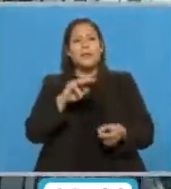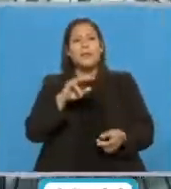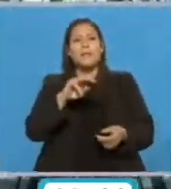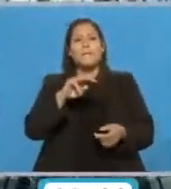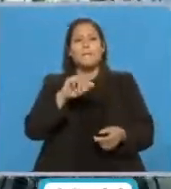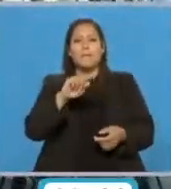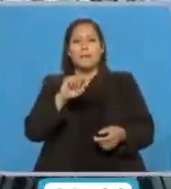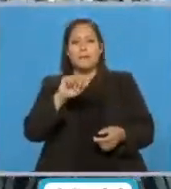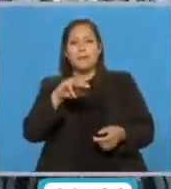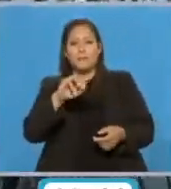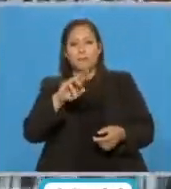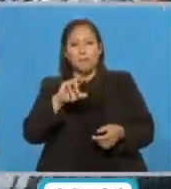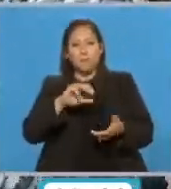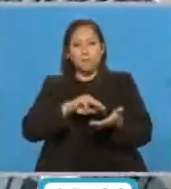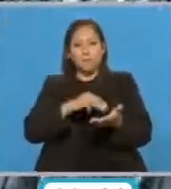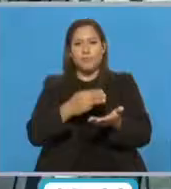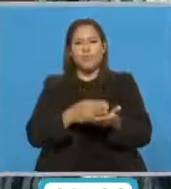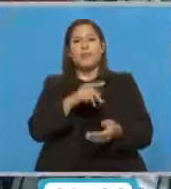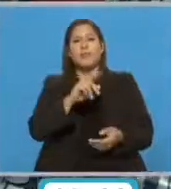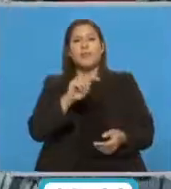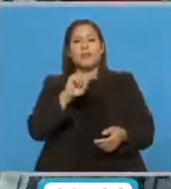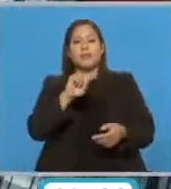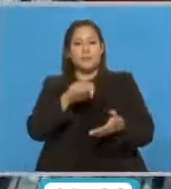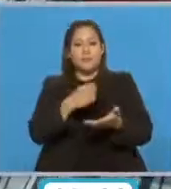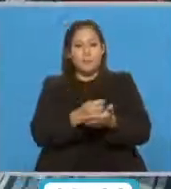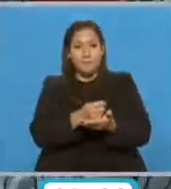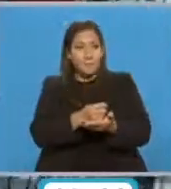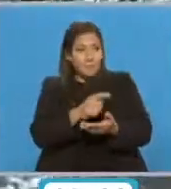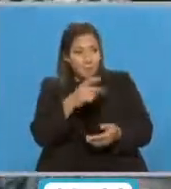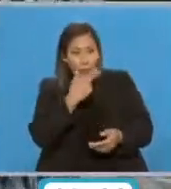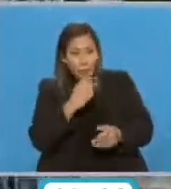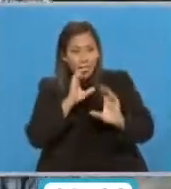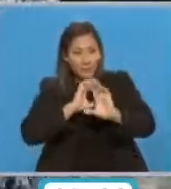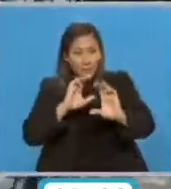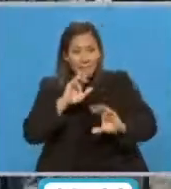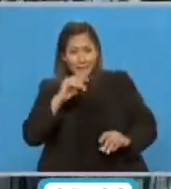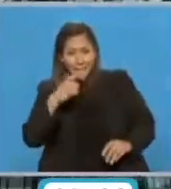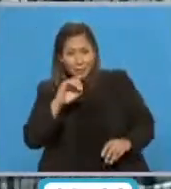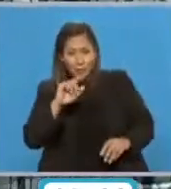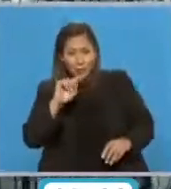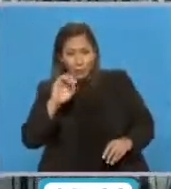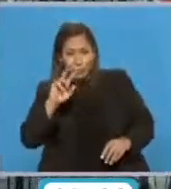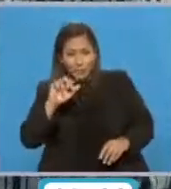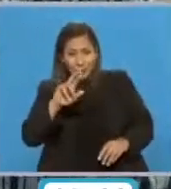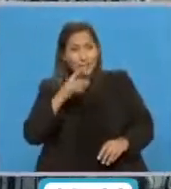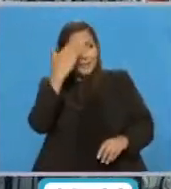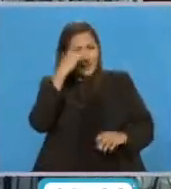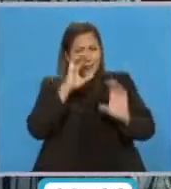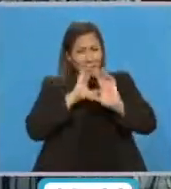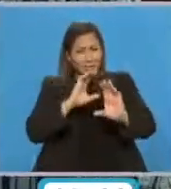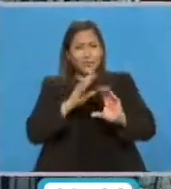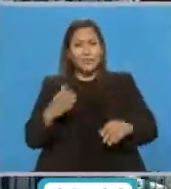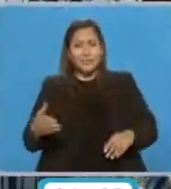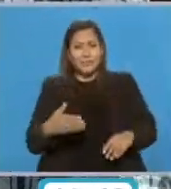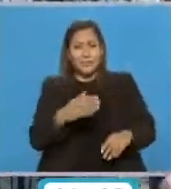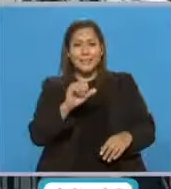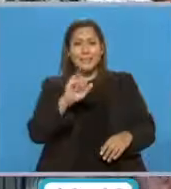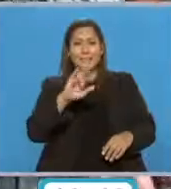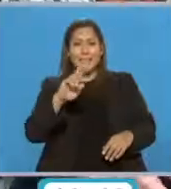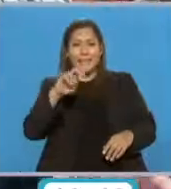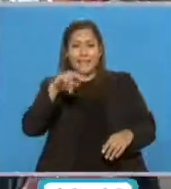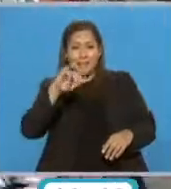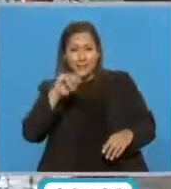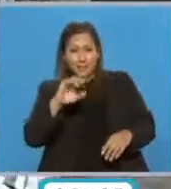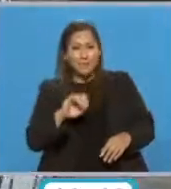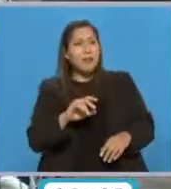De Matamoros. Tamaulipas. ¿De dónde es Rigo Tobar? Ándale. Órale, ¿y se sabe la del sirenito? No, ¿cuál es esa? ¿La de mi Matamoros querido?